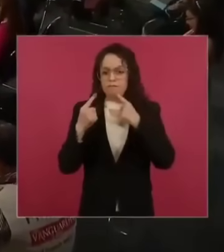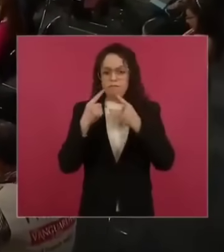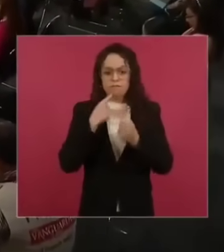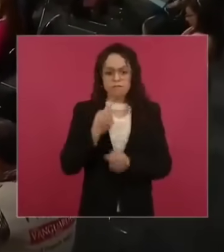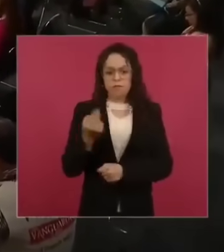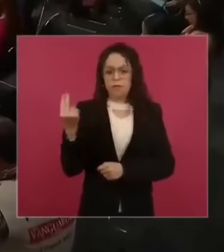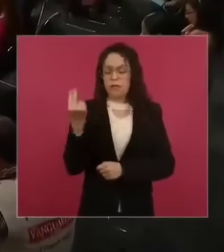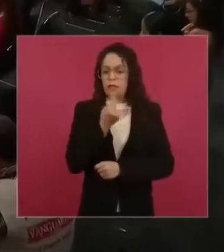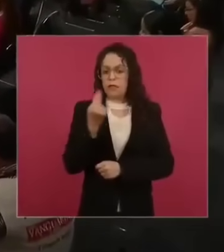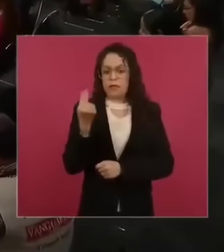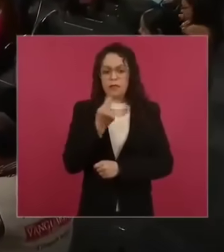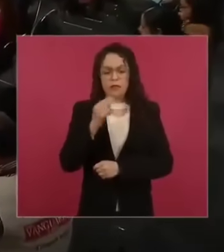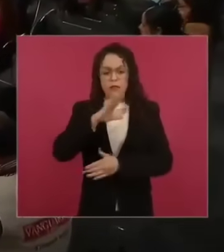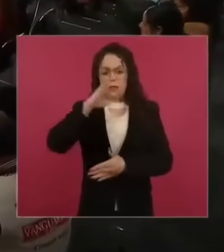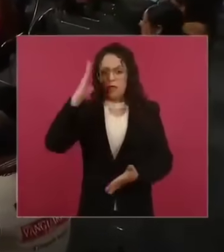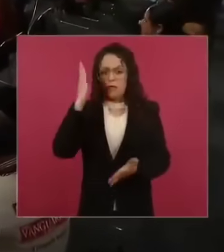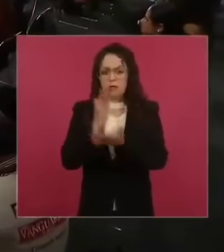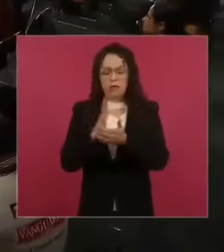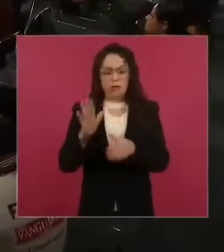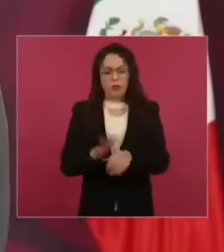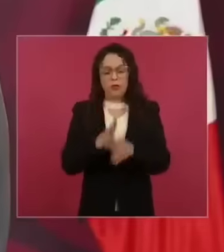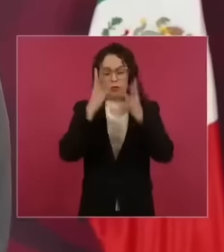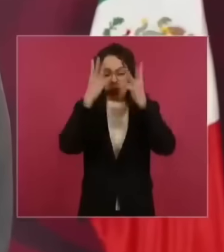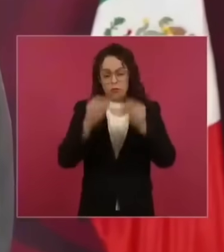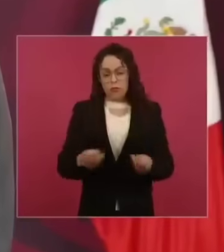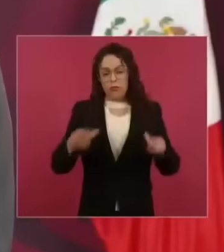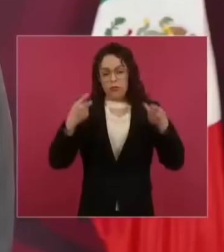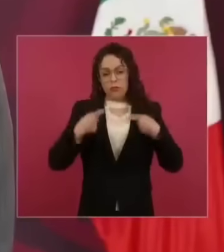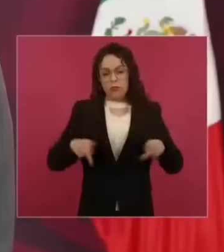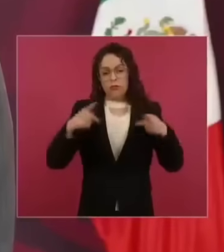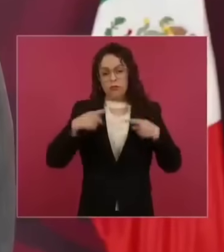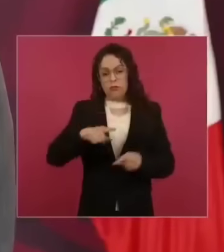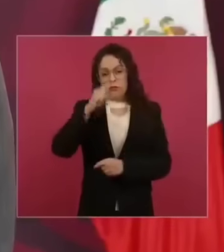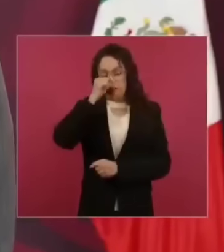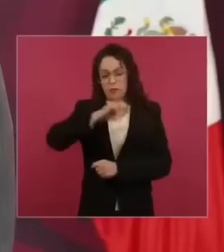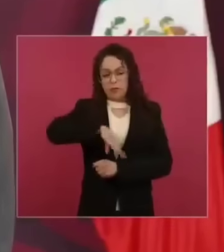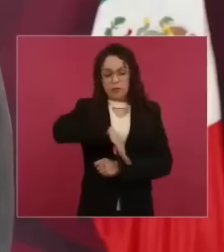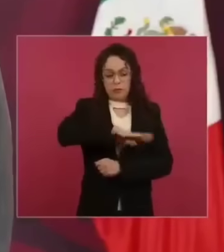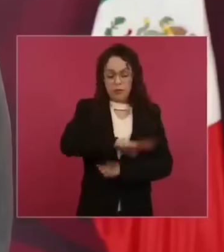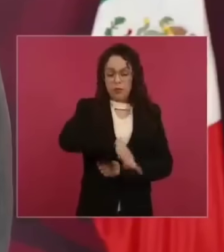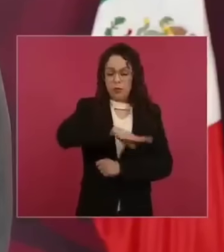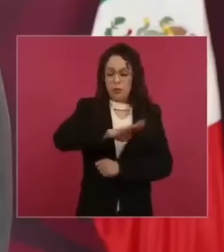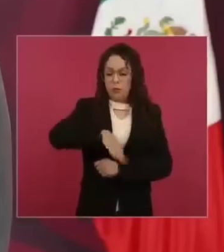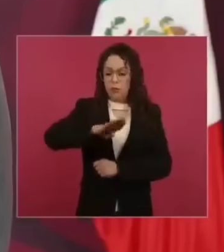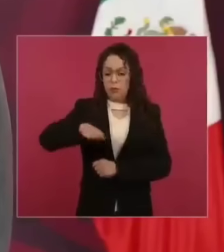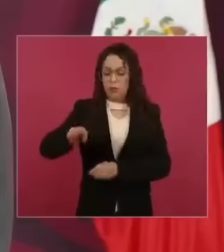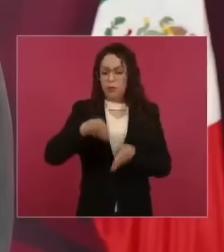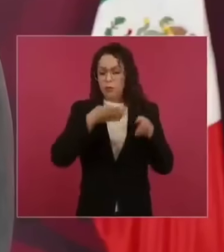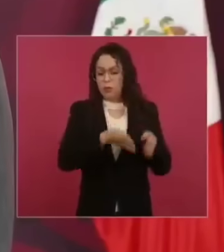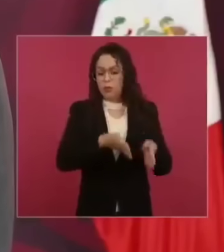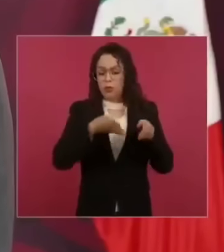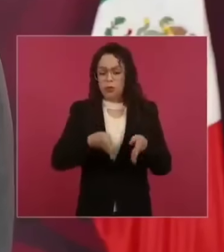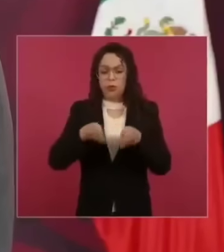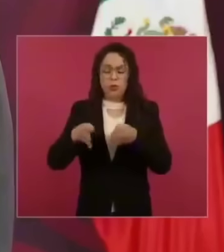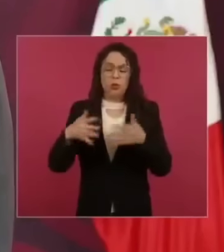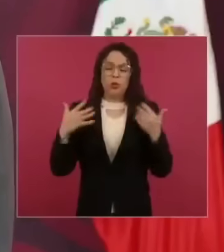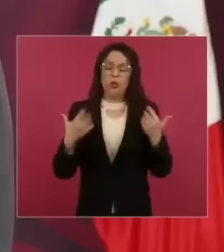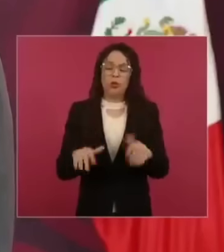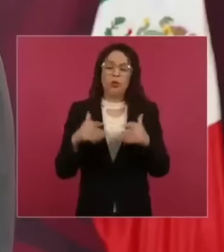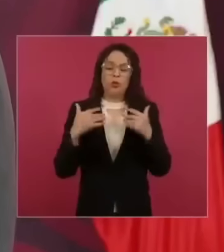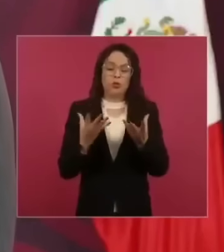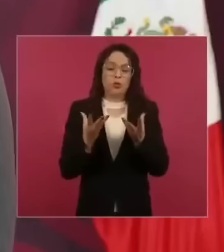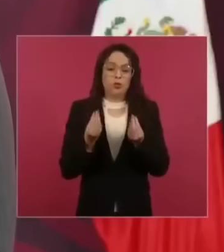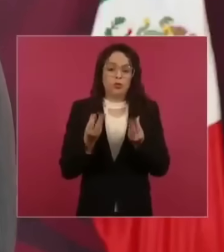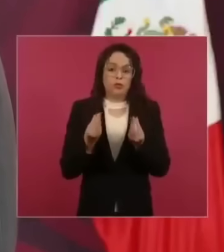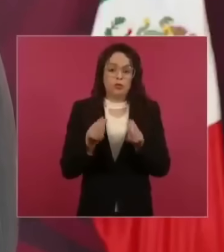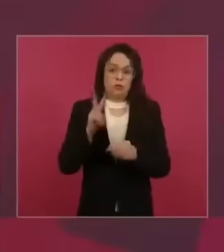x va perdiendo dice es que Calderón a esas alturas también iba perdiendo Sí pero hubo fraude señora y con usted no vamos a permitir que